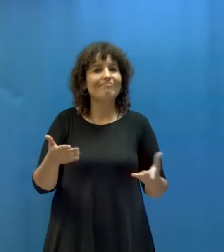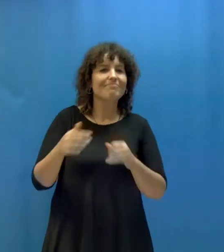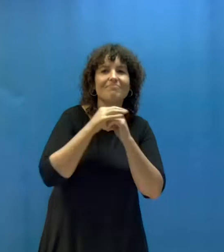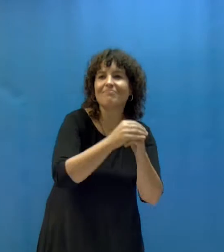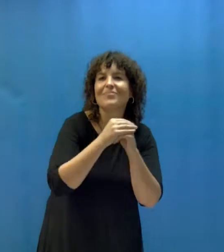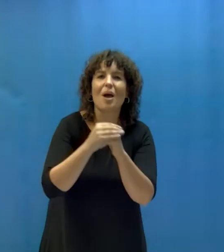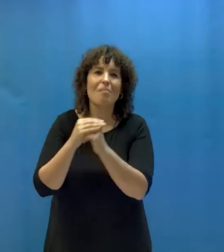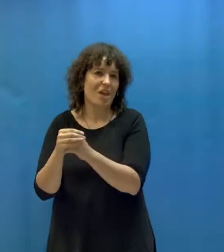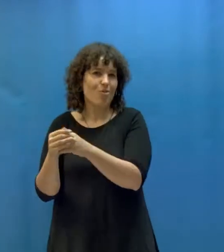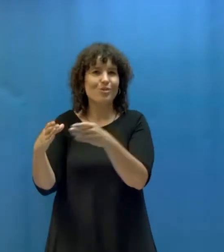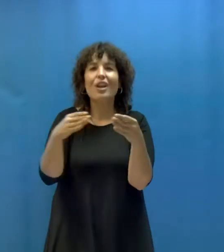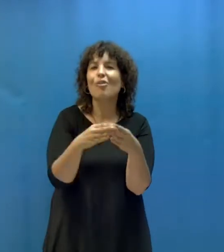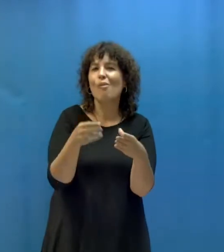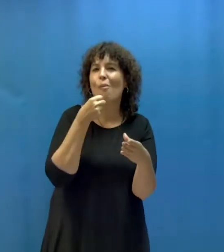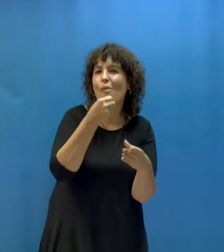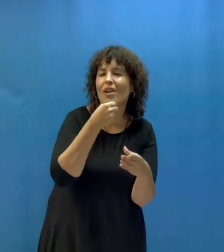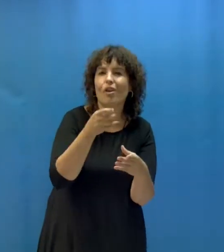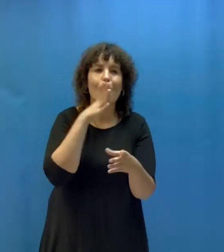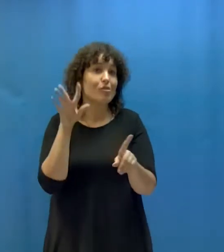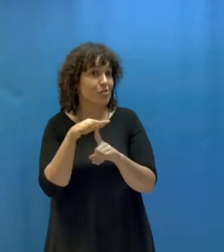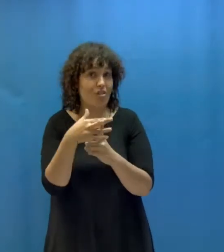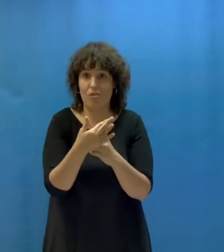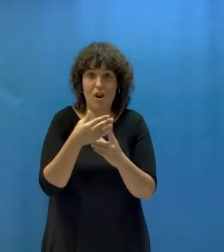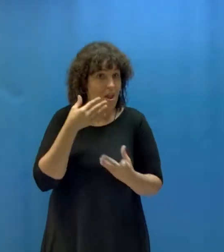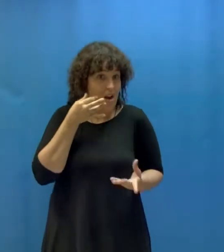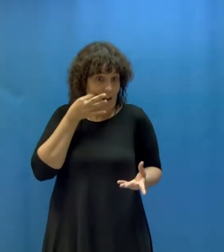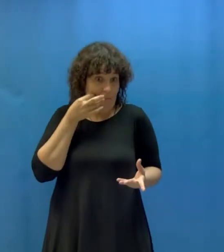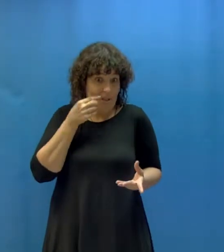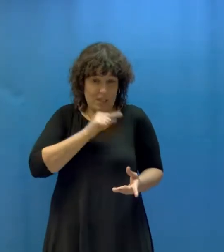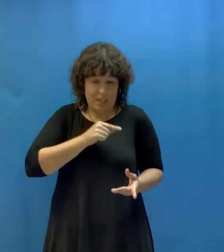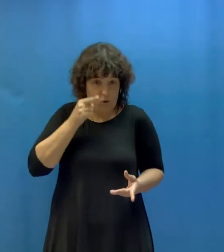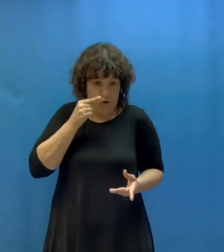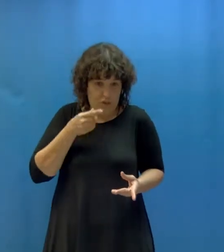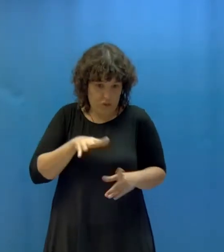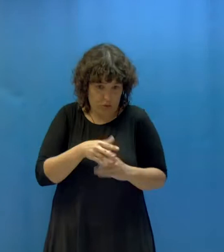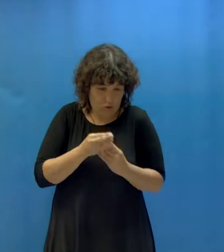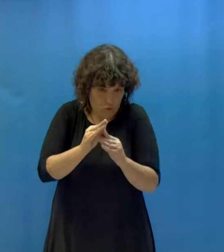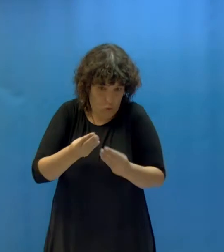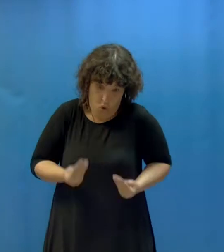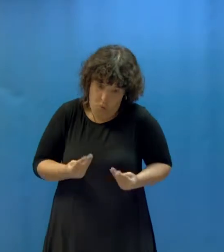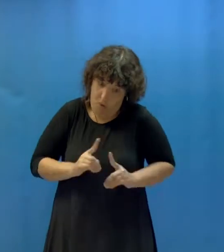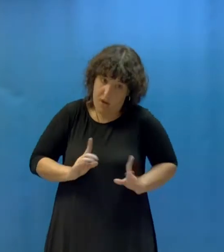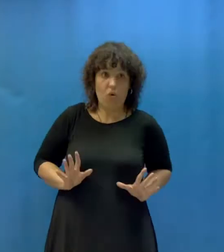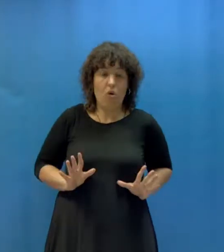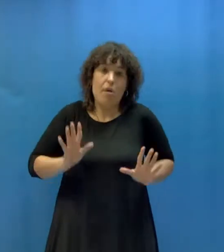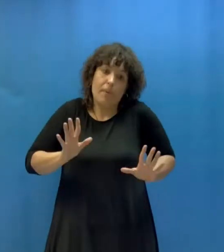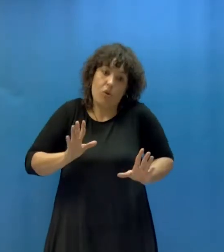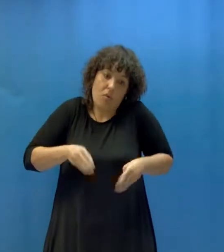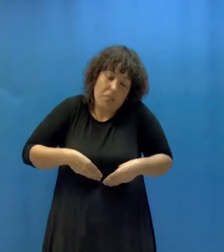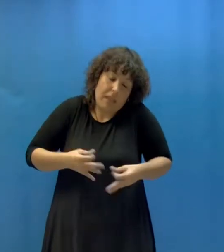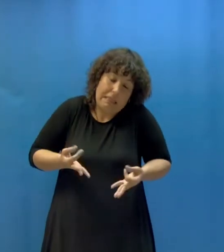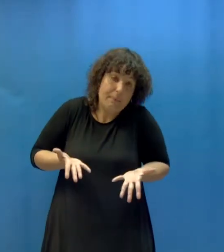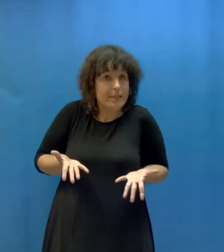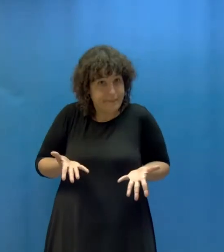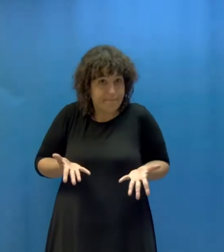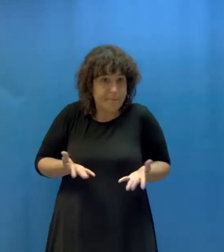socialistas, porque la situación, desde luego, cómoda para el señor Lorenzo no es, pero tiene que llevarla de la mejor manera posible. Llevan